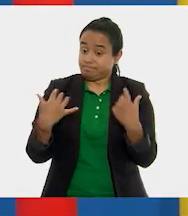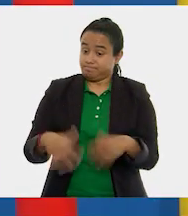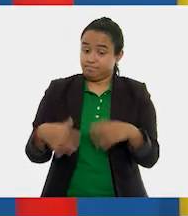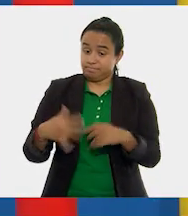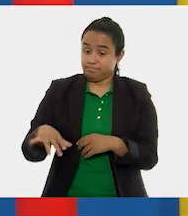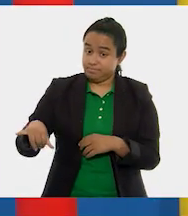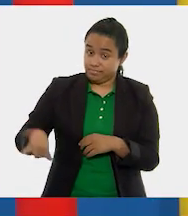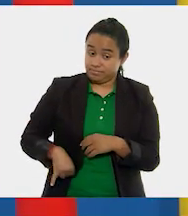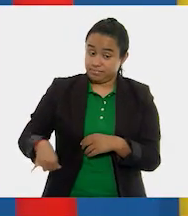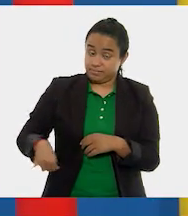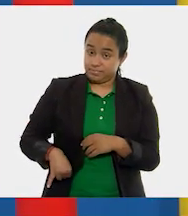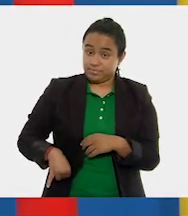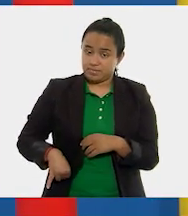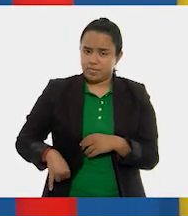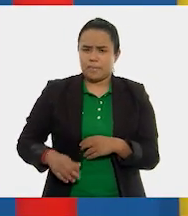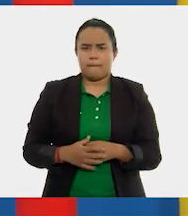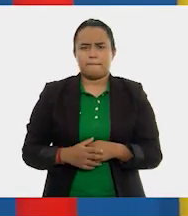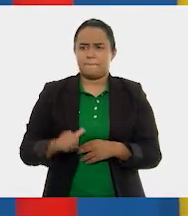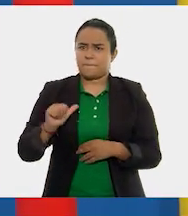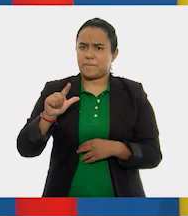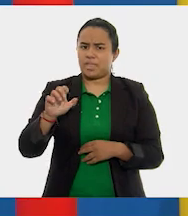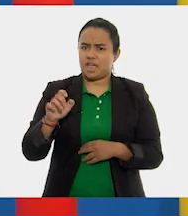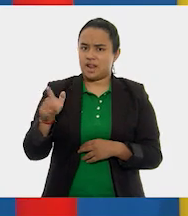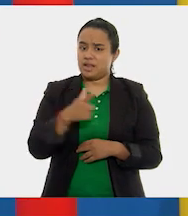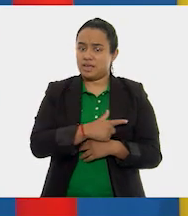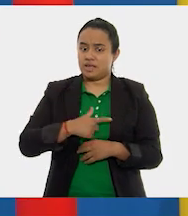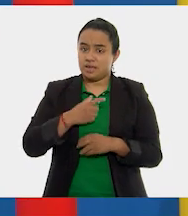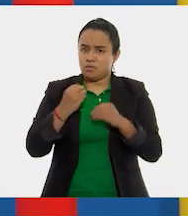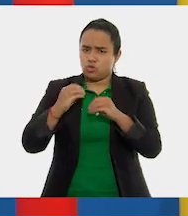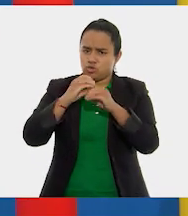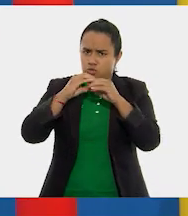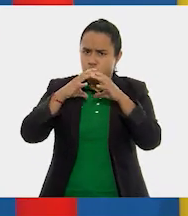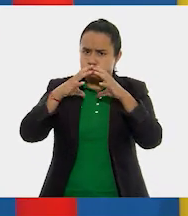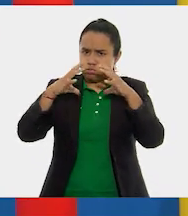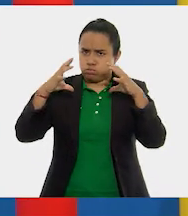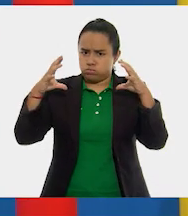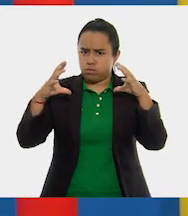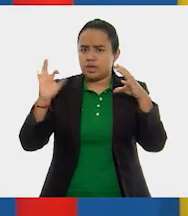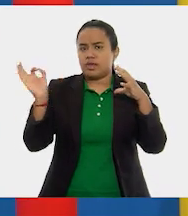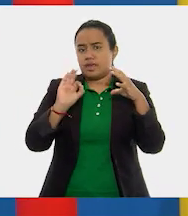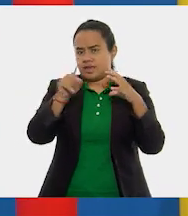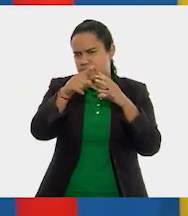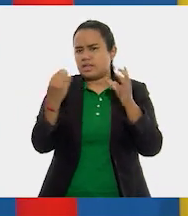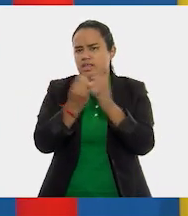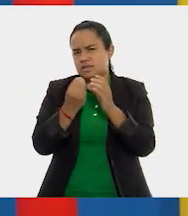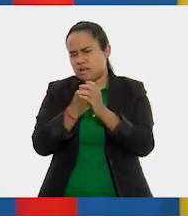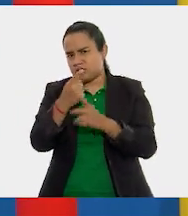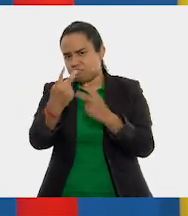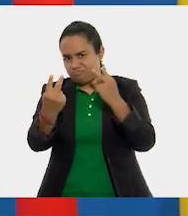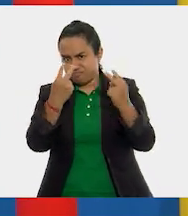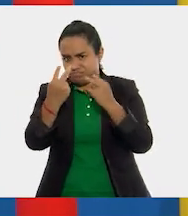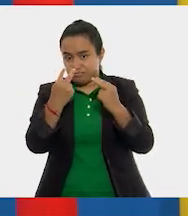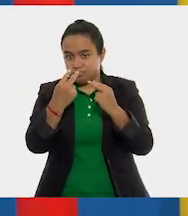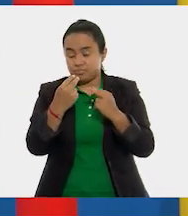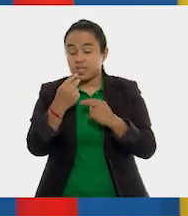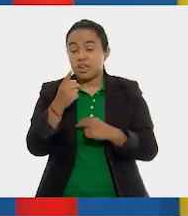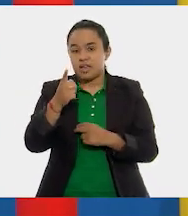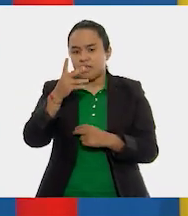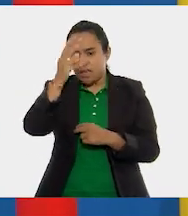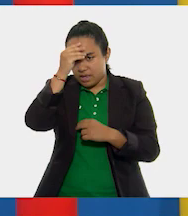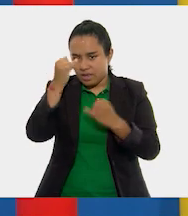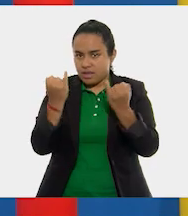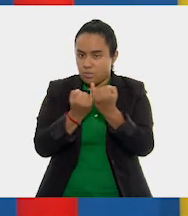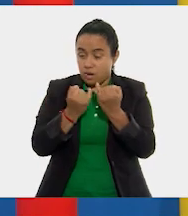¡Qué interesante! A Ale le gustan muchísimo los globos. Seguramente está tomando la clase allá en casita y aprendiendo, como